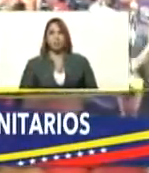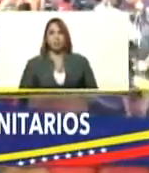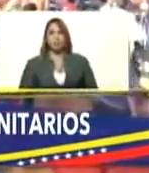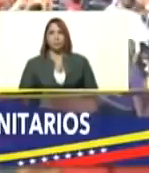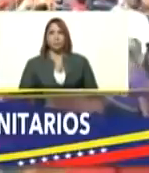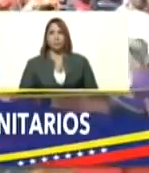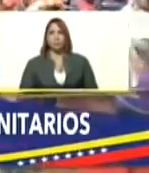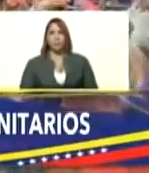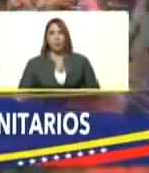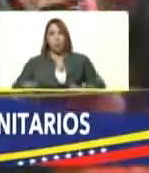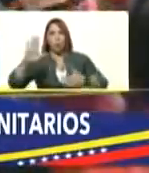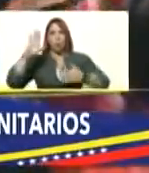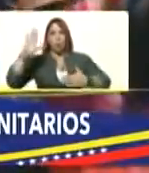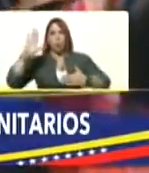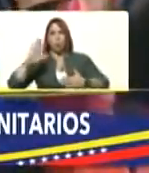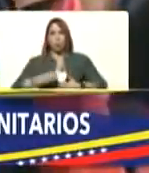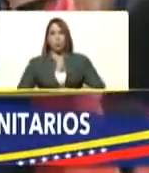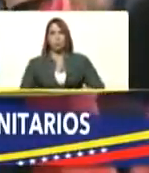juro